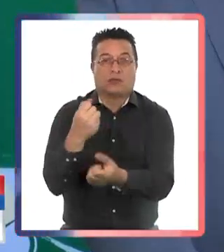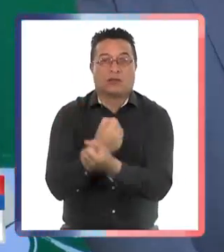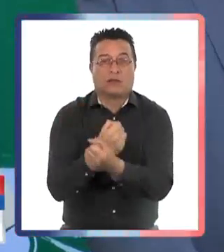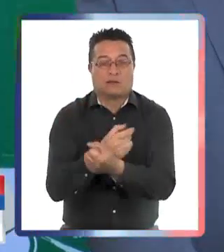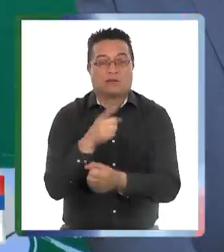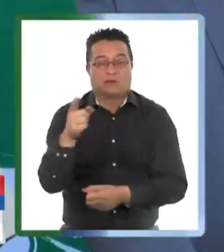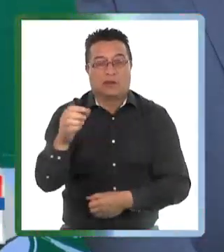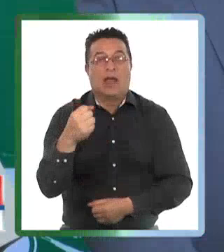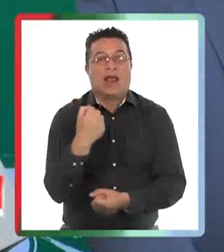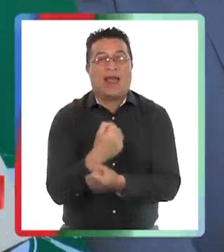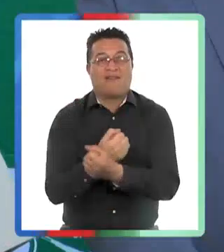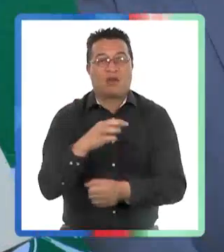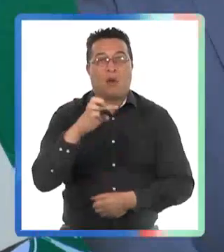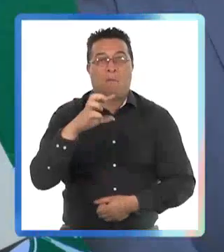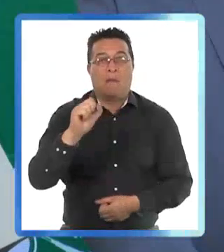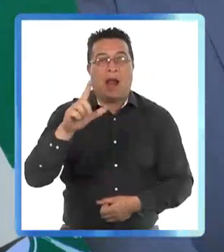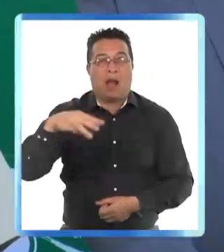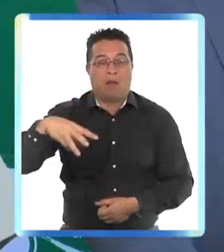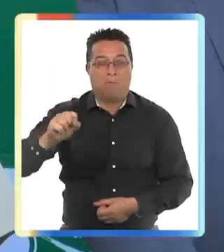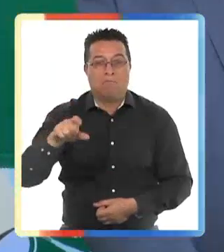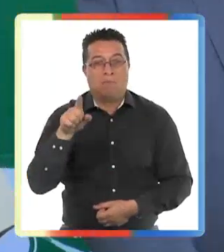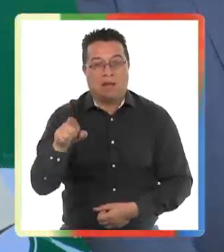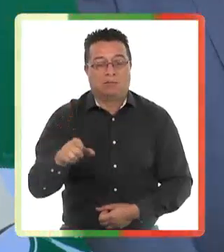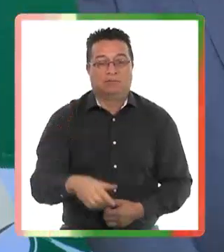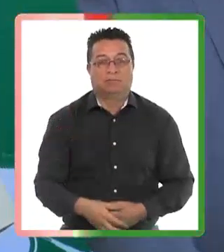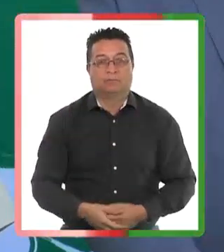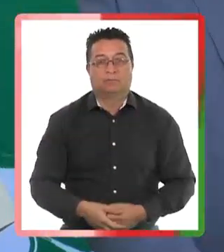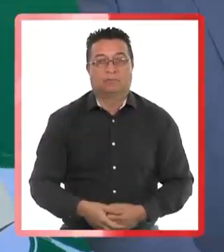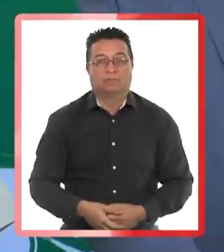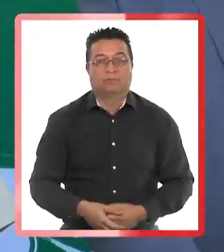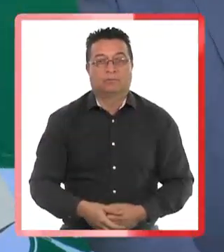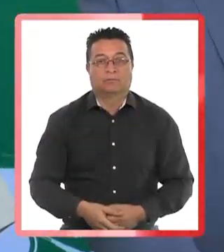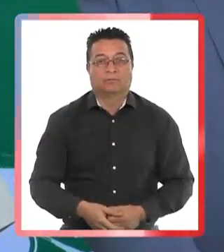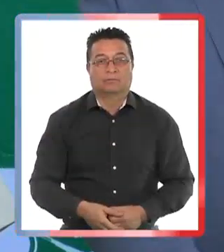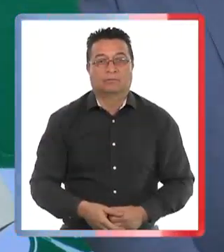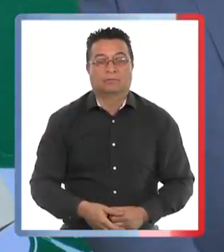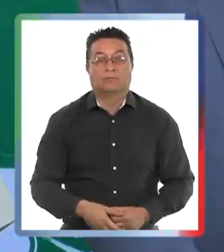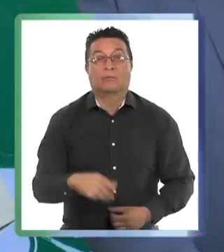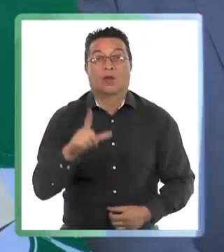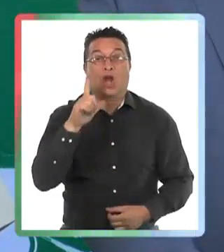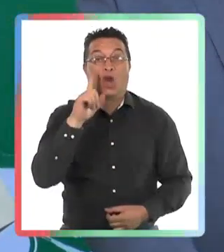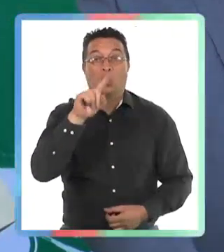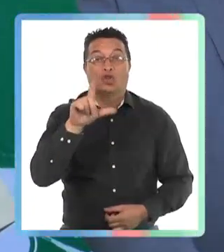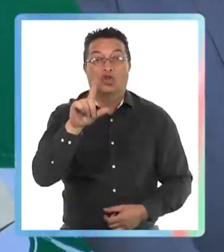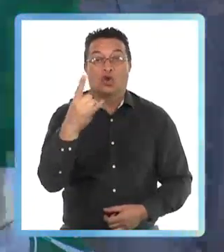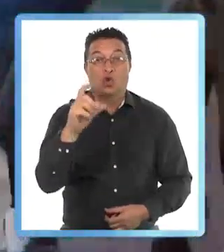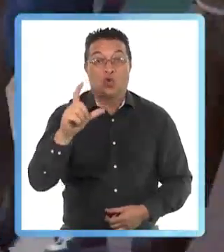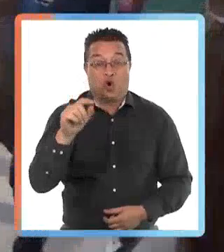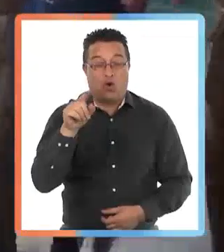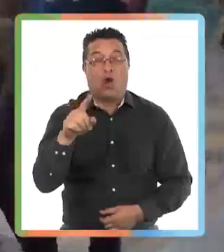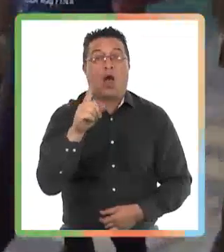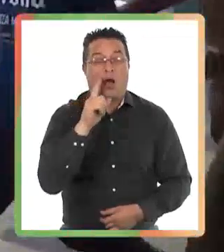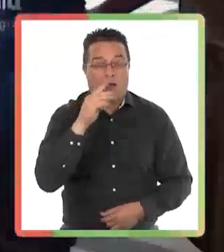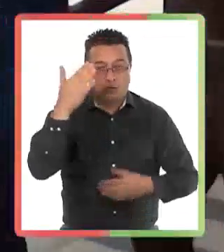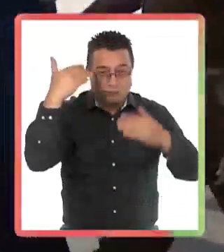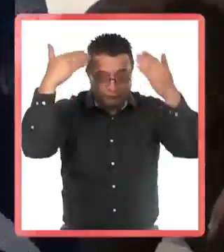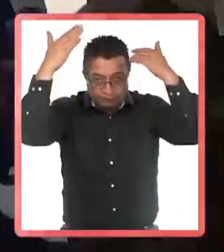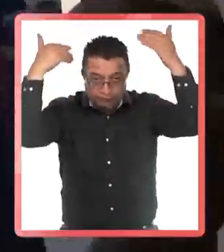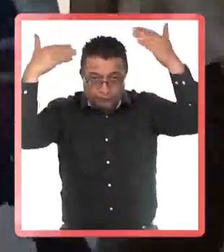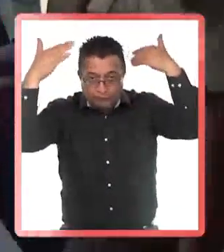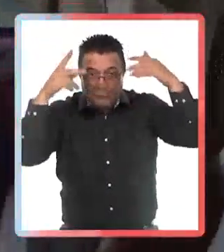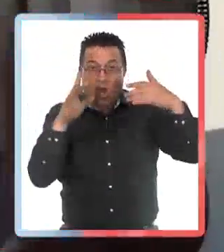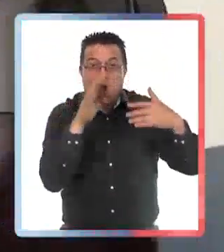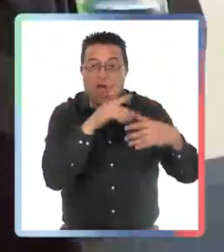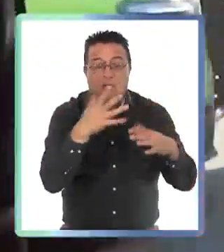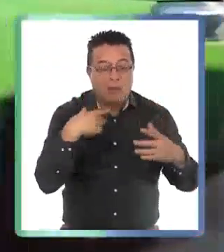sus compañeros de la cuarta comisaría, su oficial mayor, Daniel Palma Yáñez. Luis Lugo